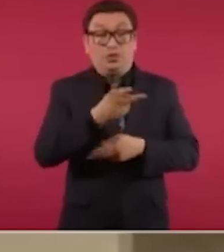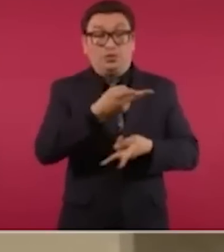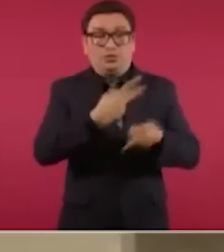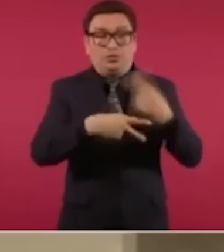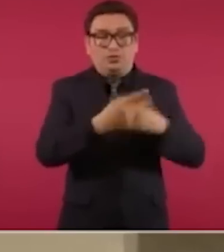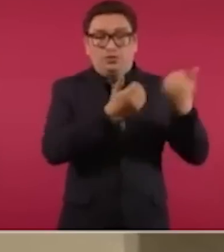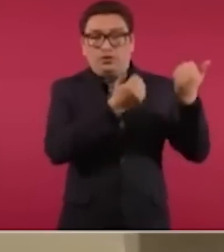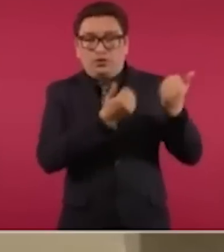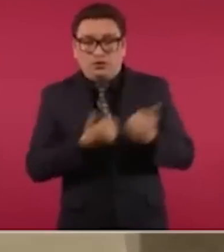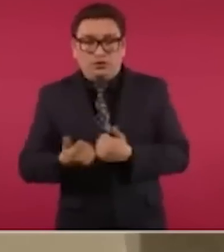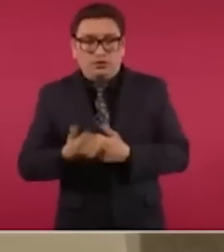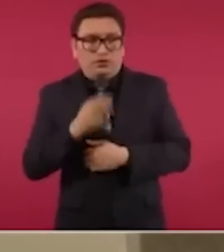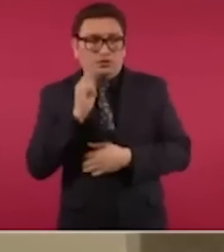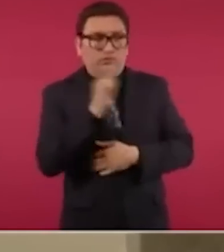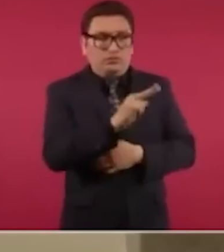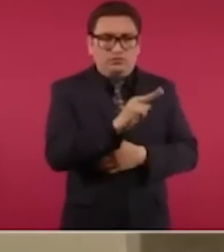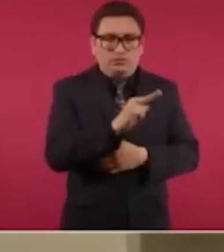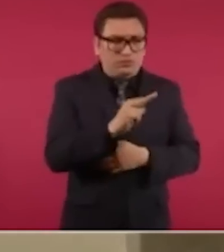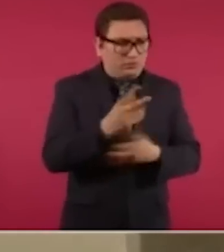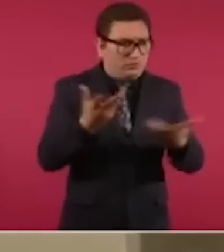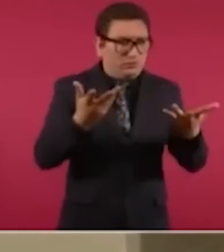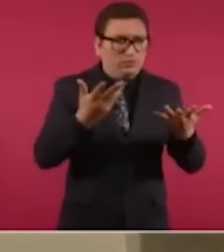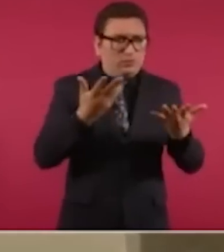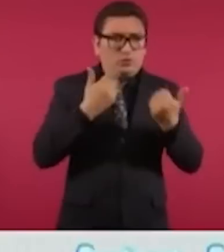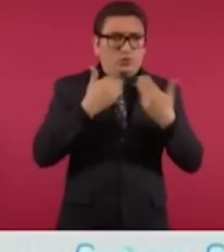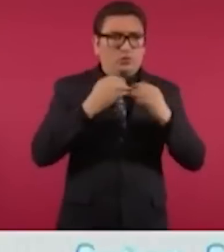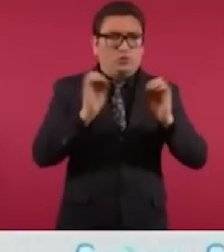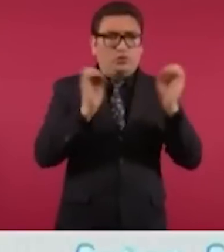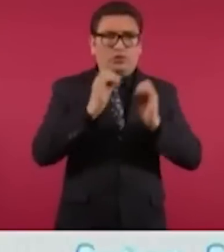traían las manos vacías